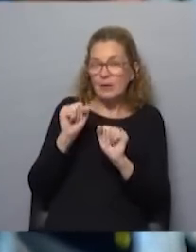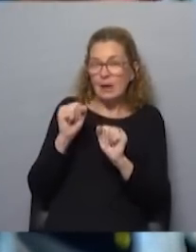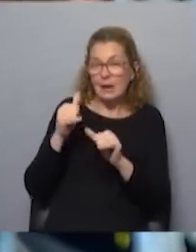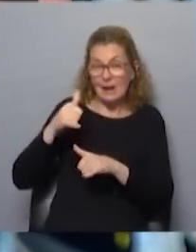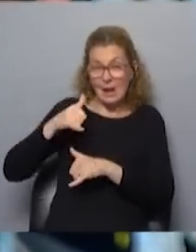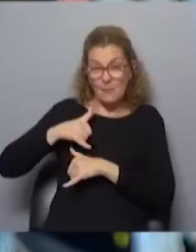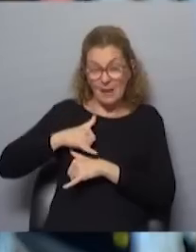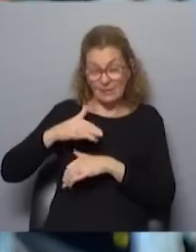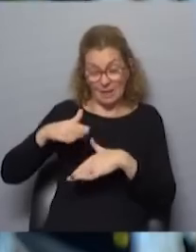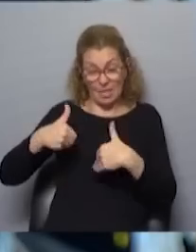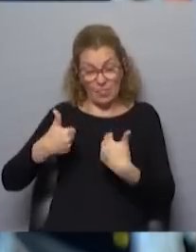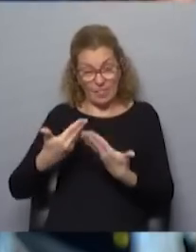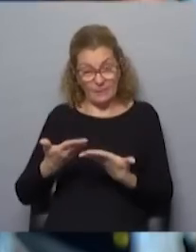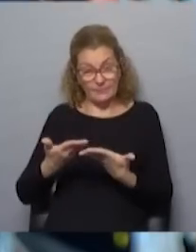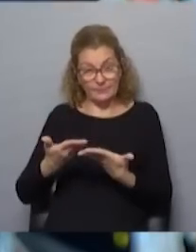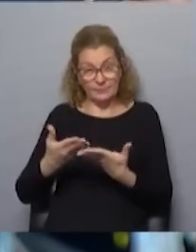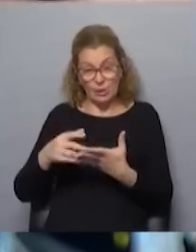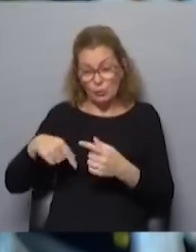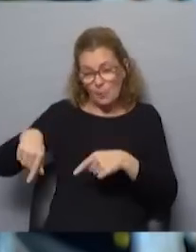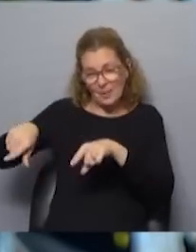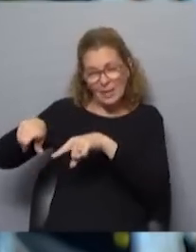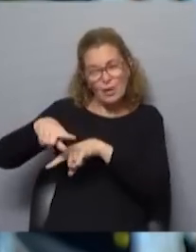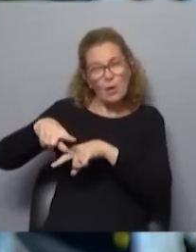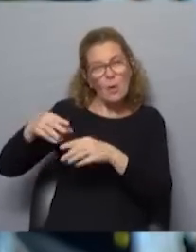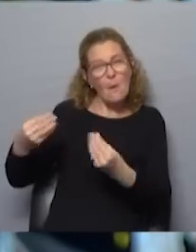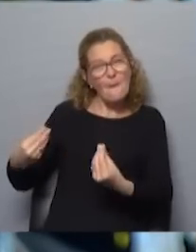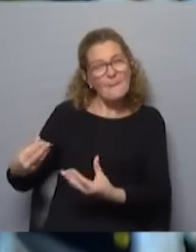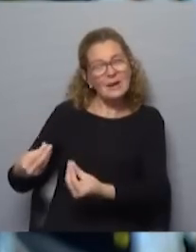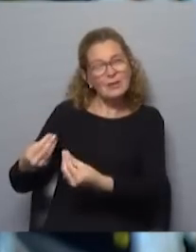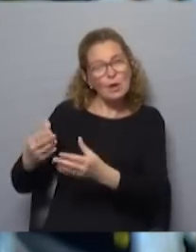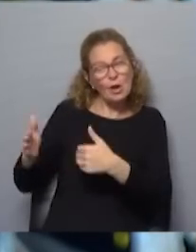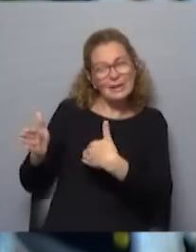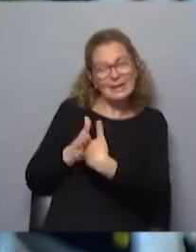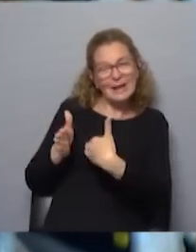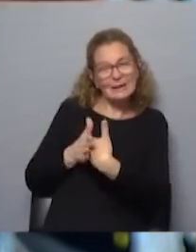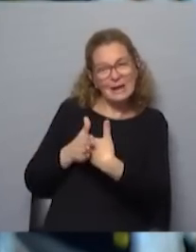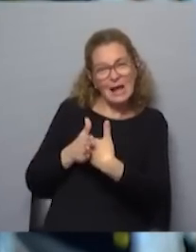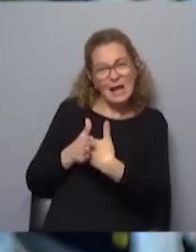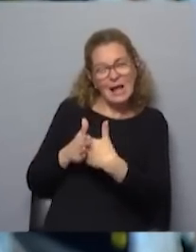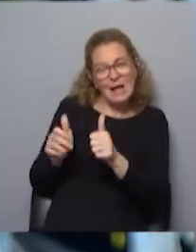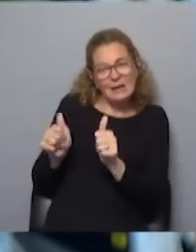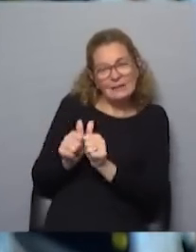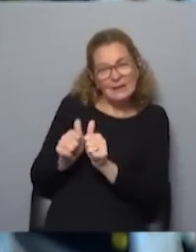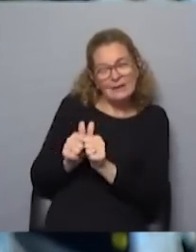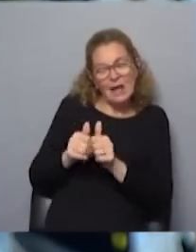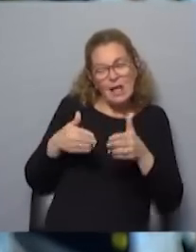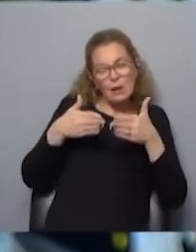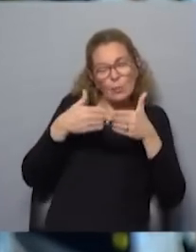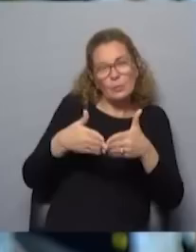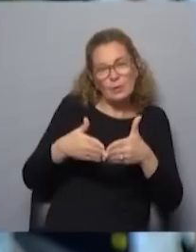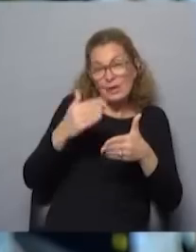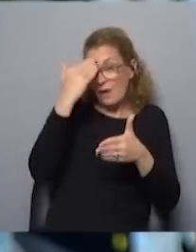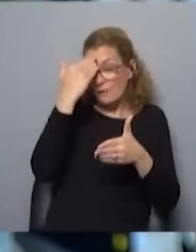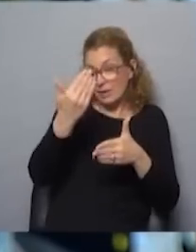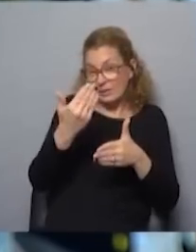diese esos predios que tienen anexos y enfrente de la terminal están